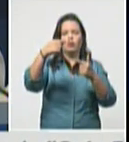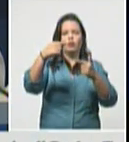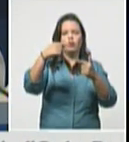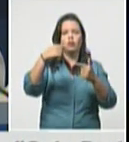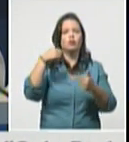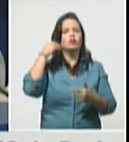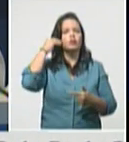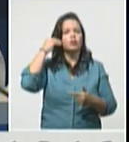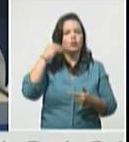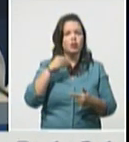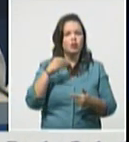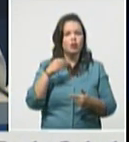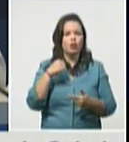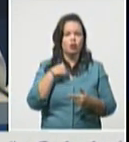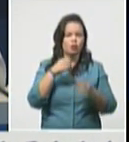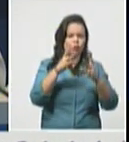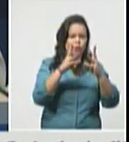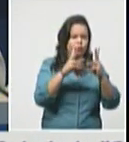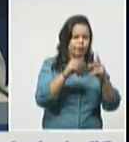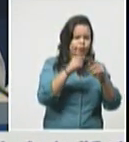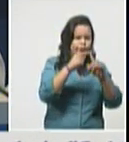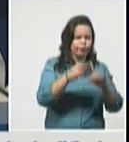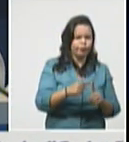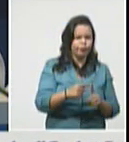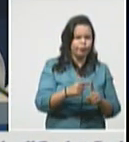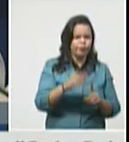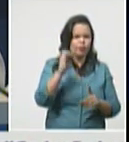da 70.000 en un día, pero me da